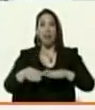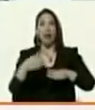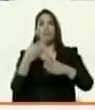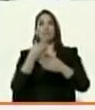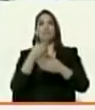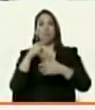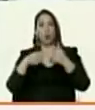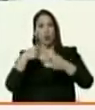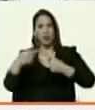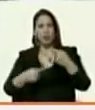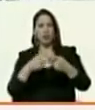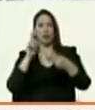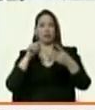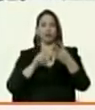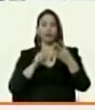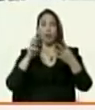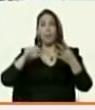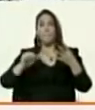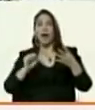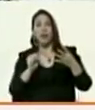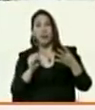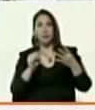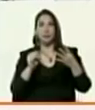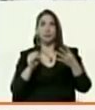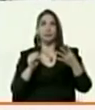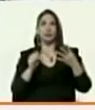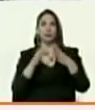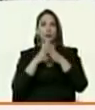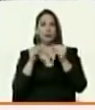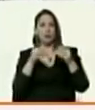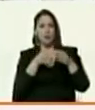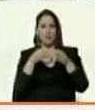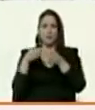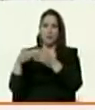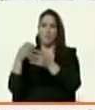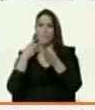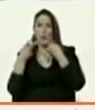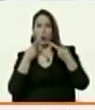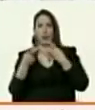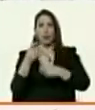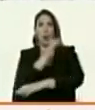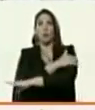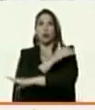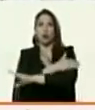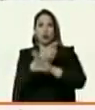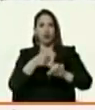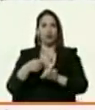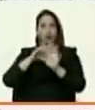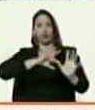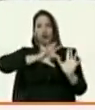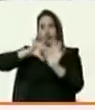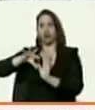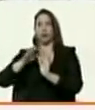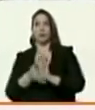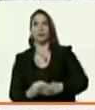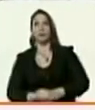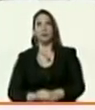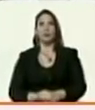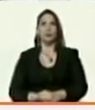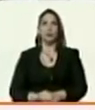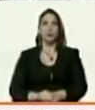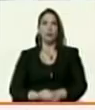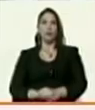del MAS, a los miembros de todos los factores políticos que se han ido sumando y se van a sumar a